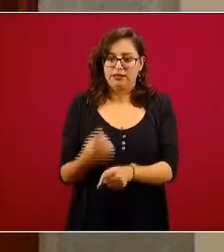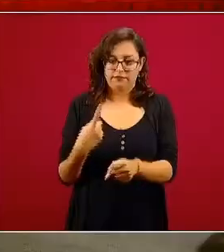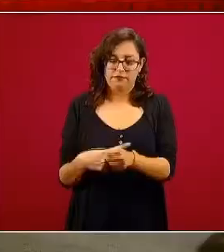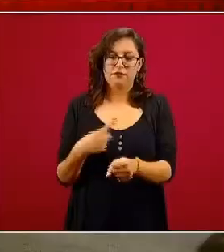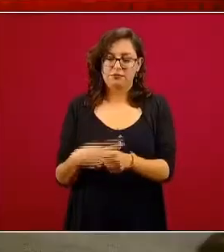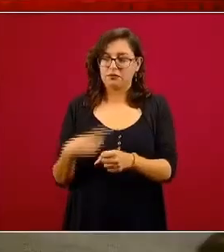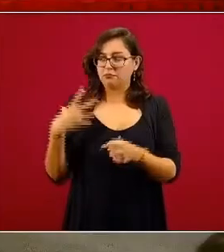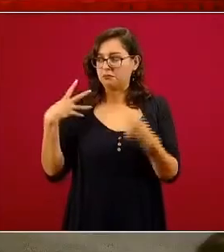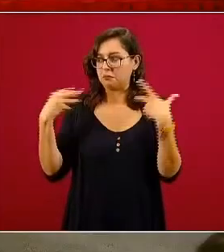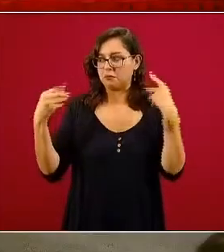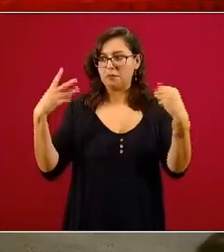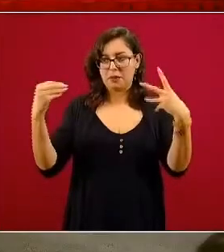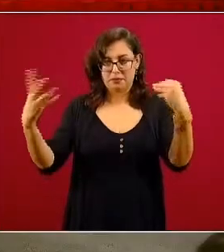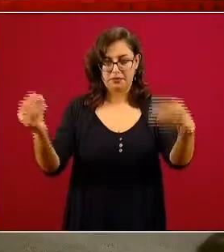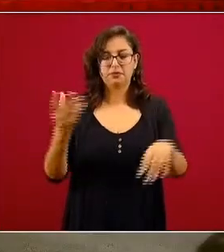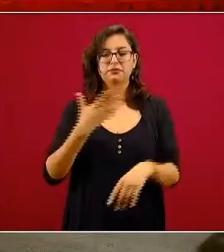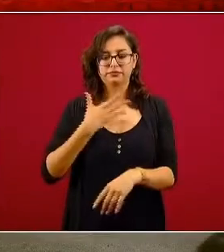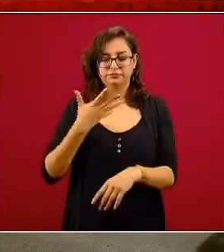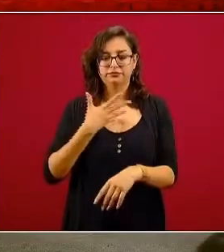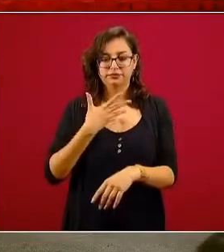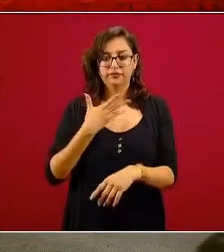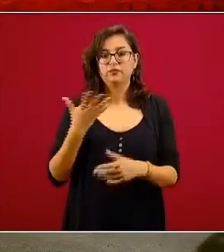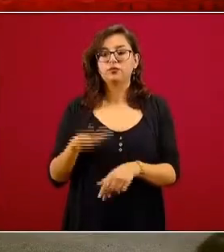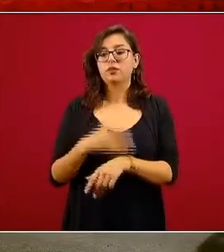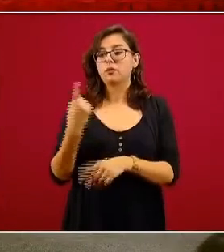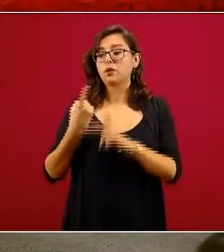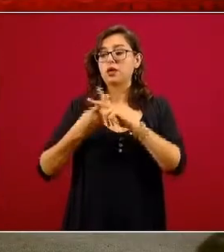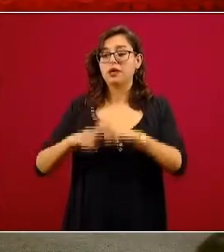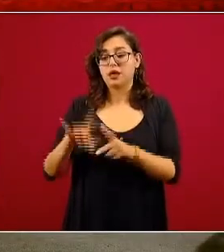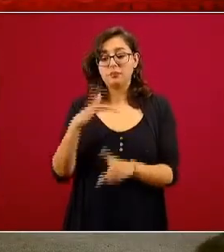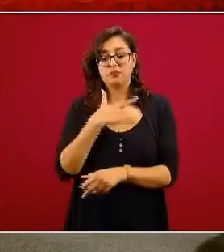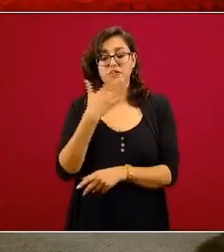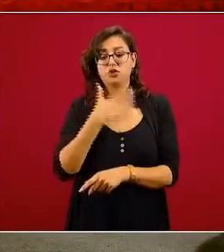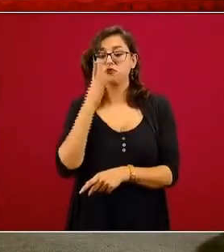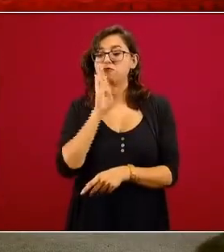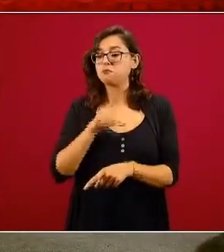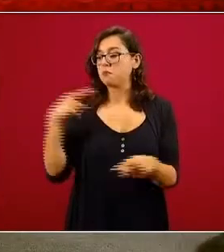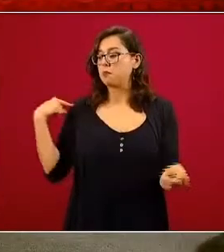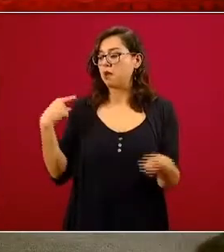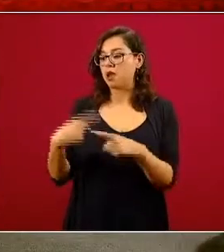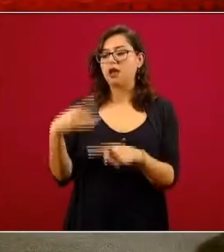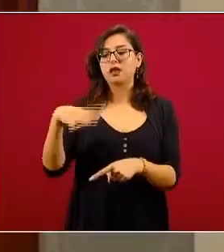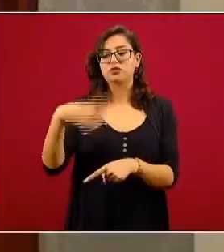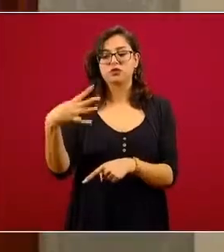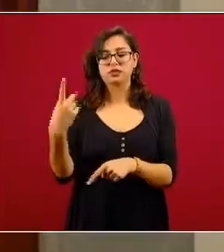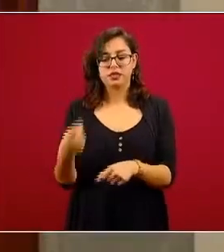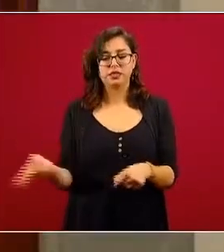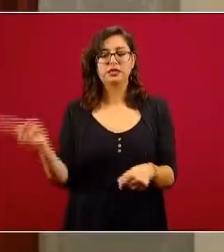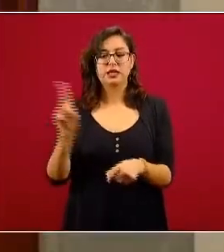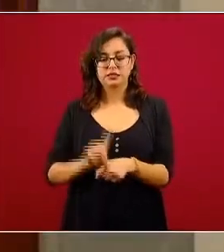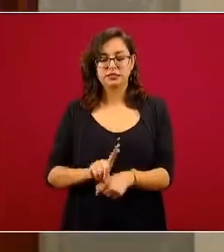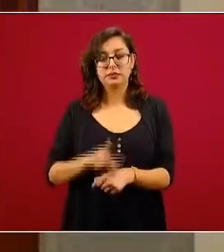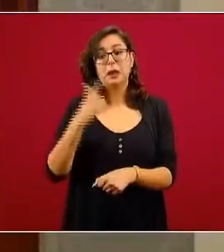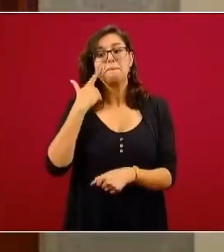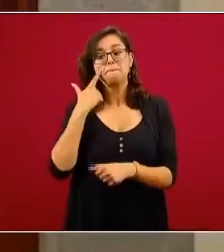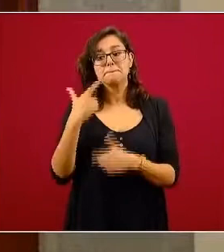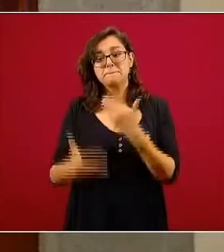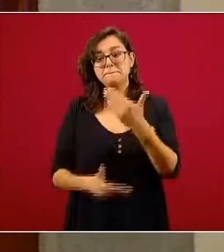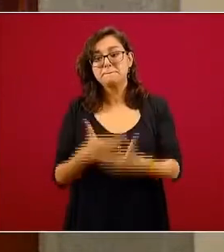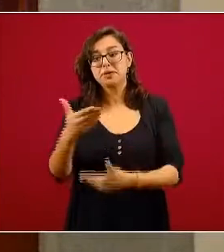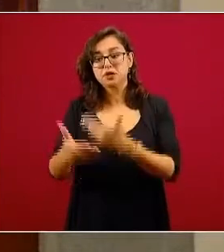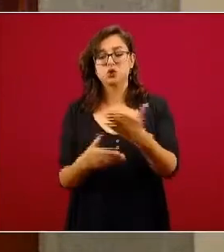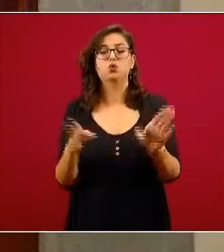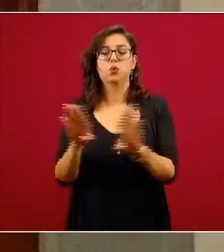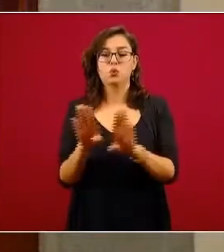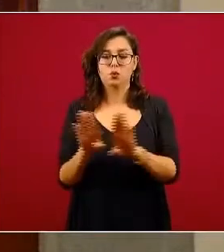pertenecen a la epidemia activa en México, dado que iniciaron con signos y síntomas en los últimos 14 días. Vamos a ver también esta